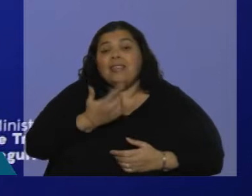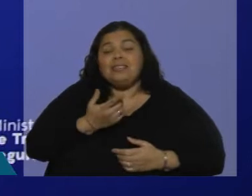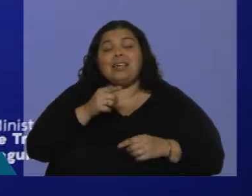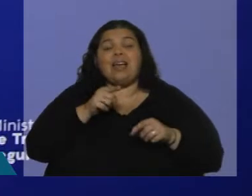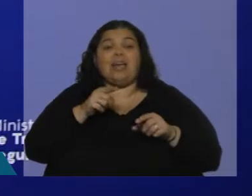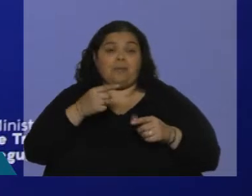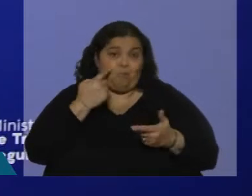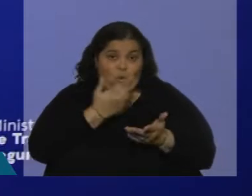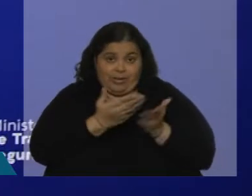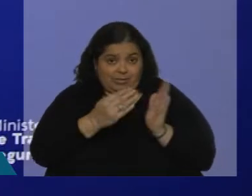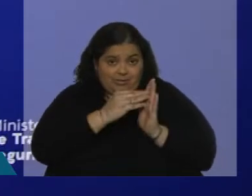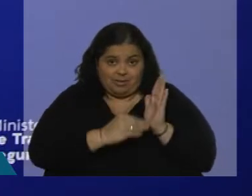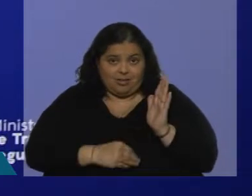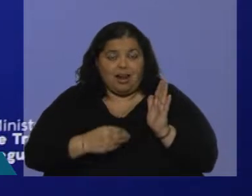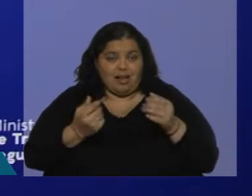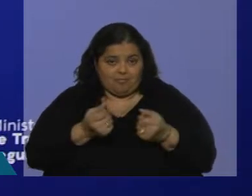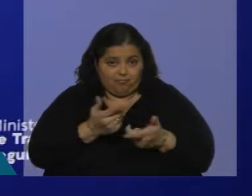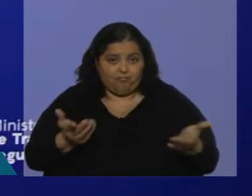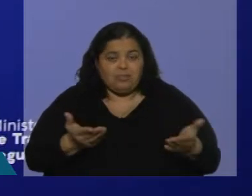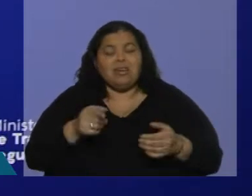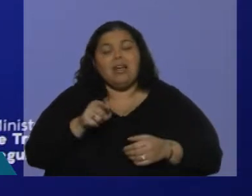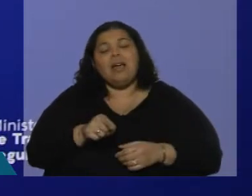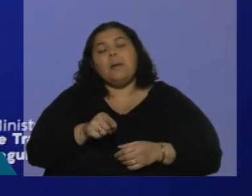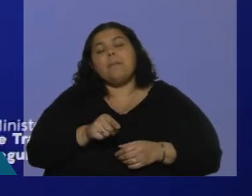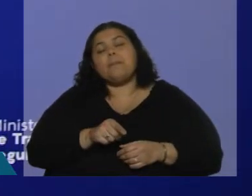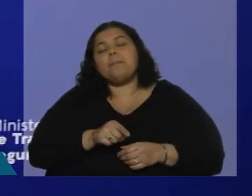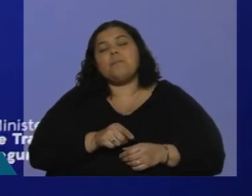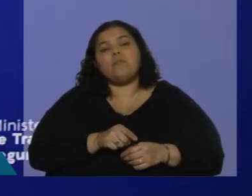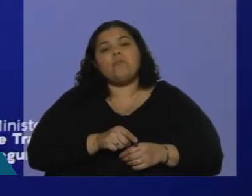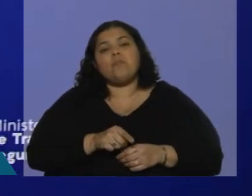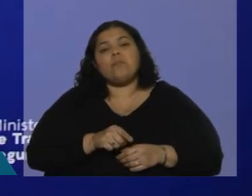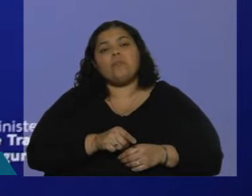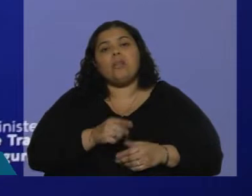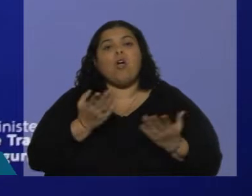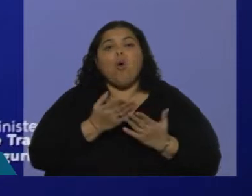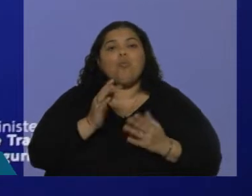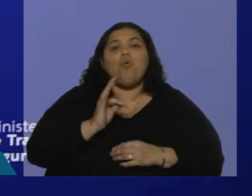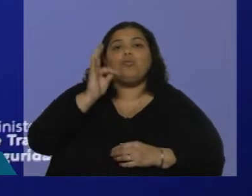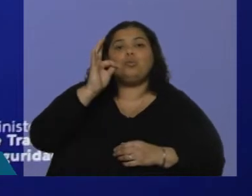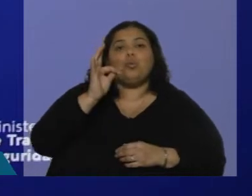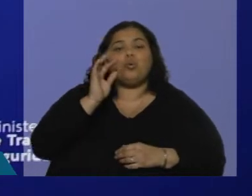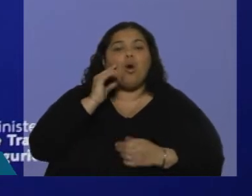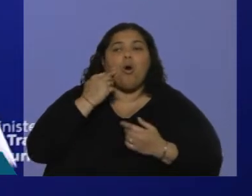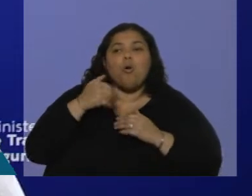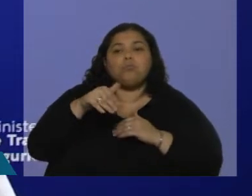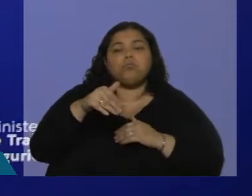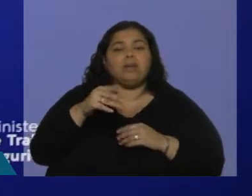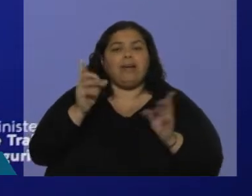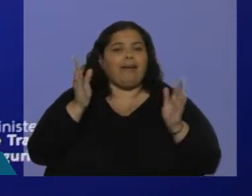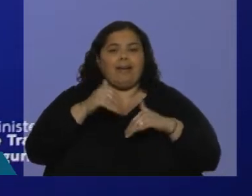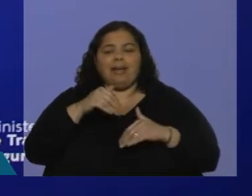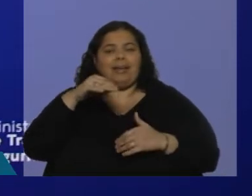las cifras presentadas por el poder ejecutivo las proyecciones indicaría que este sistema no es sostenible